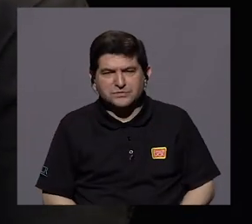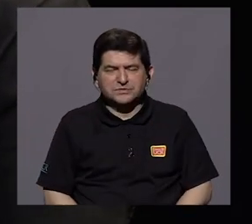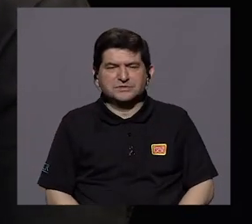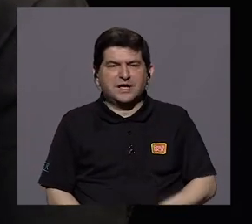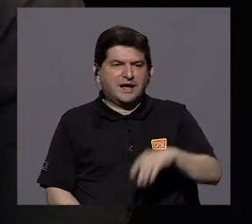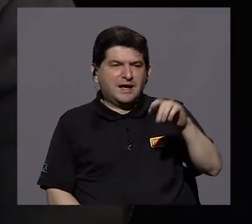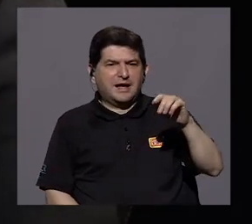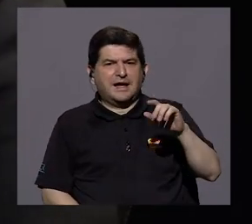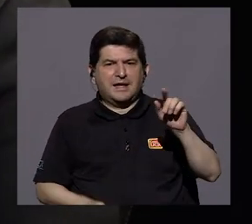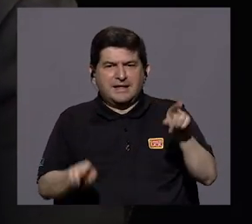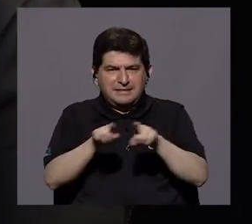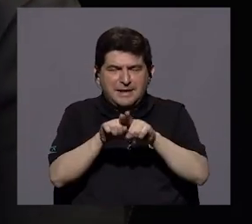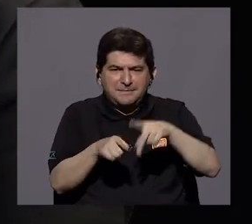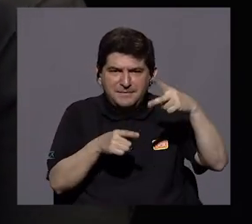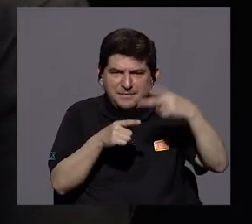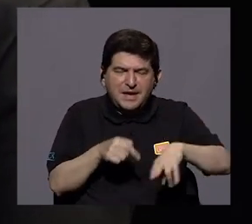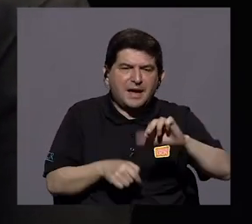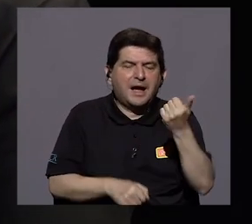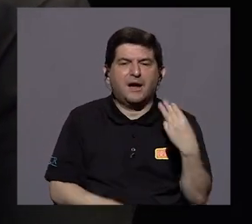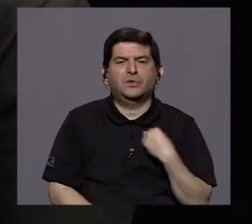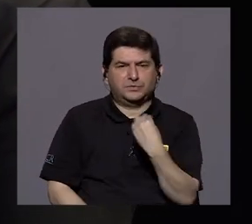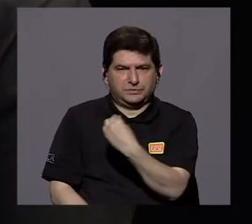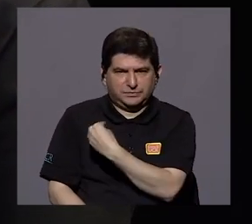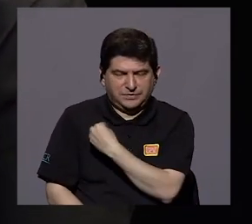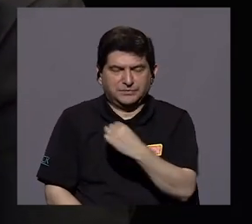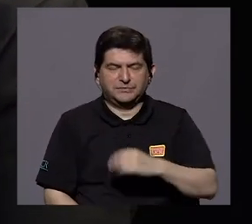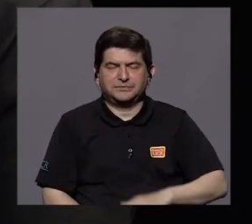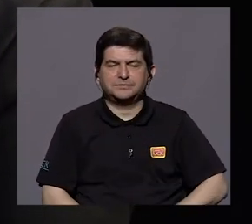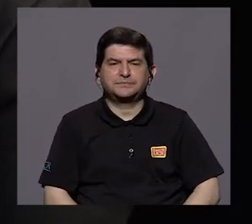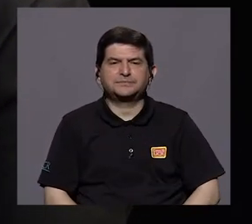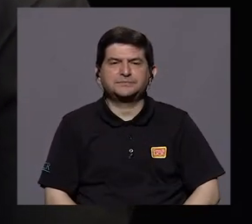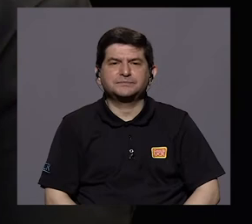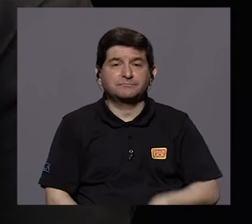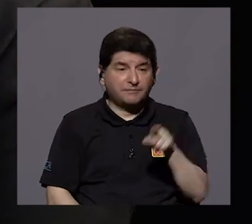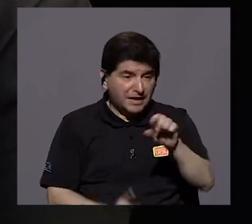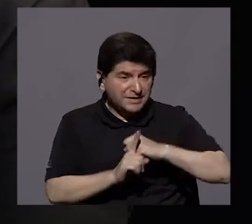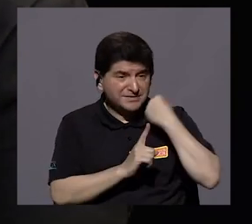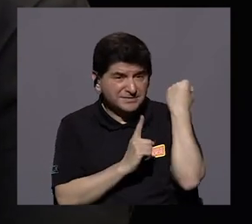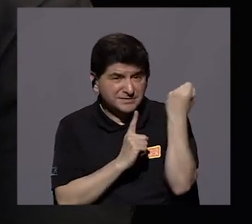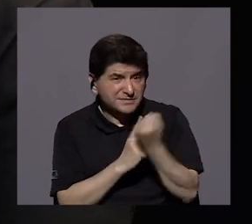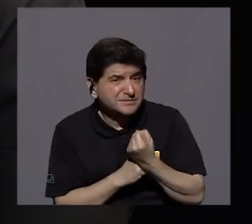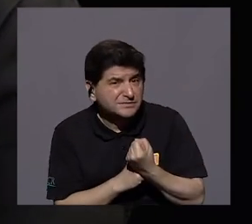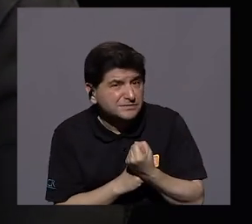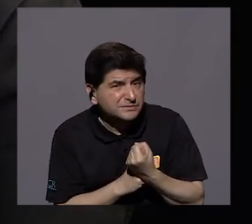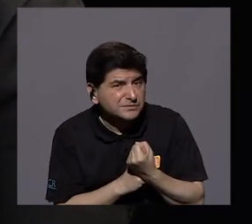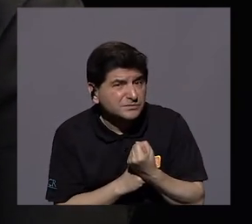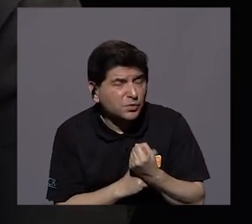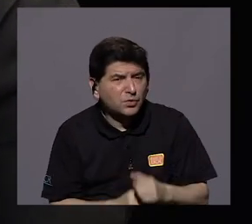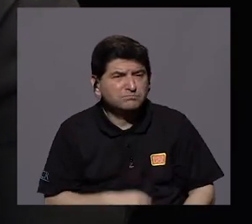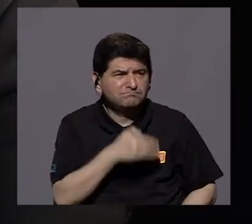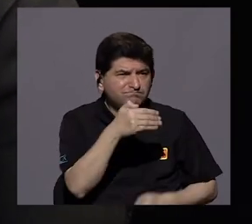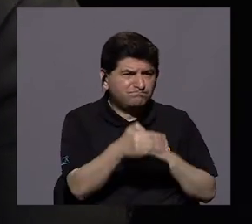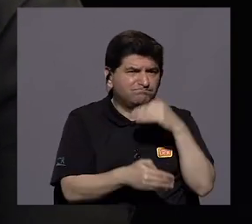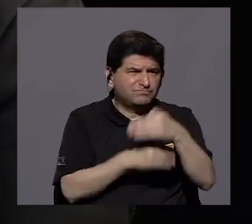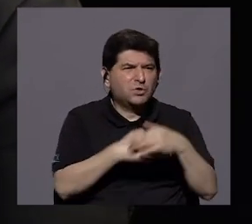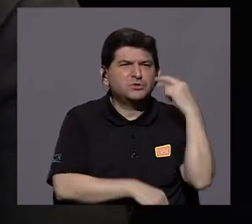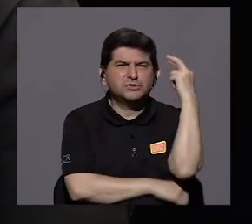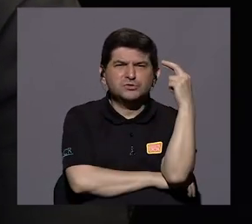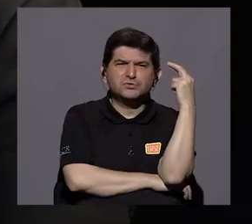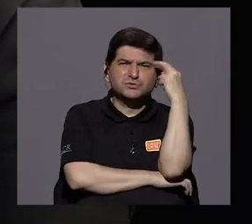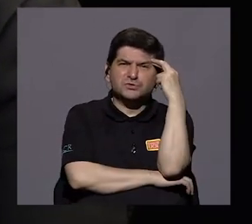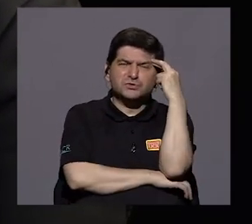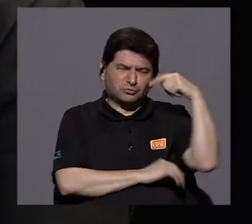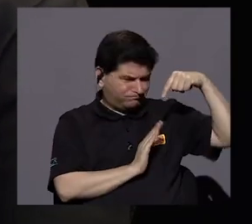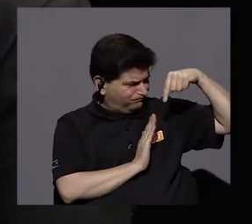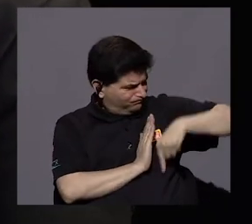la remoción de otro integrante, etc. Y eso genera un proceso de reflexión